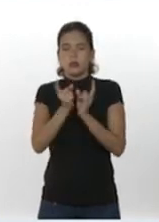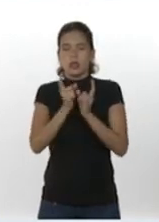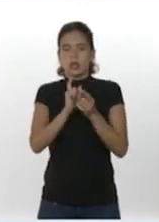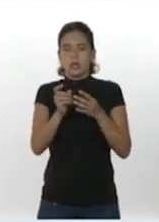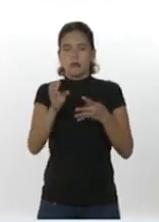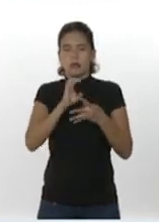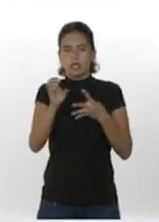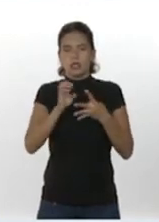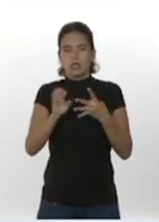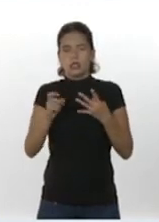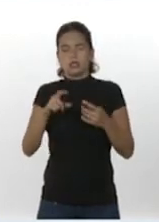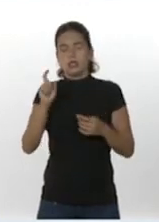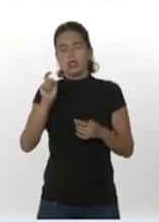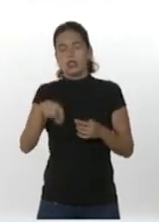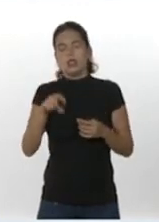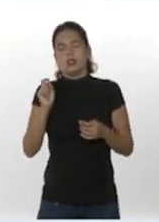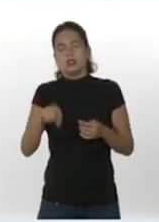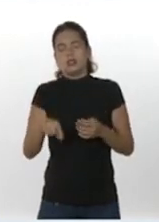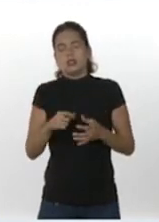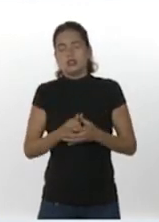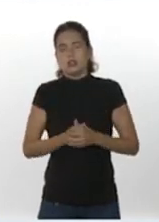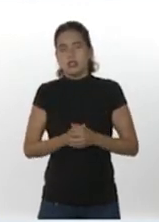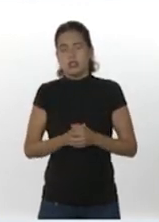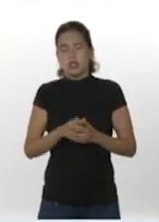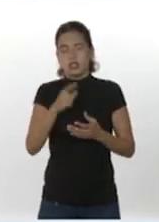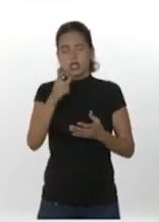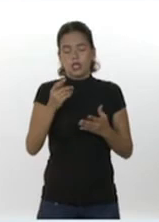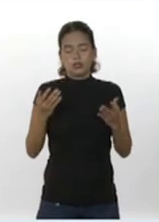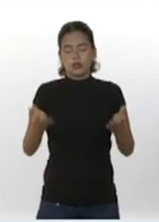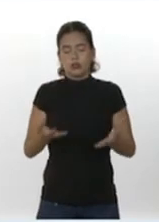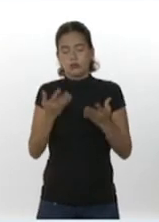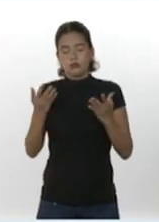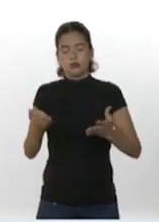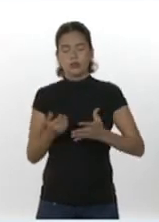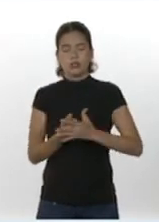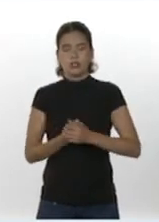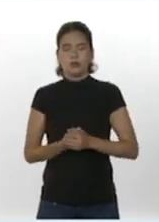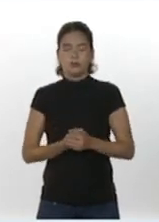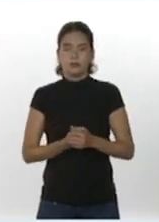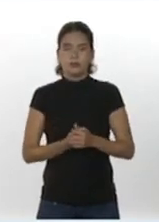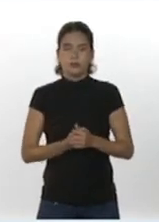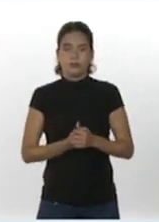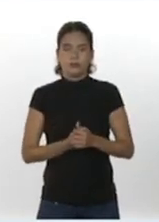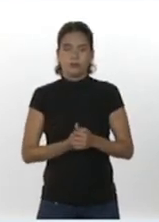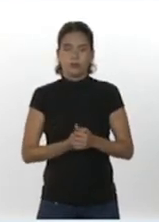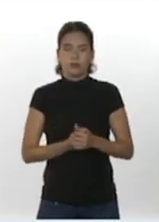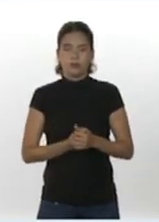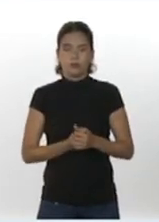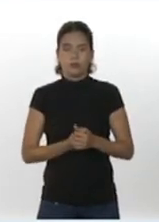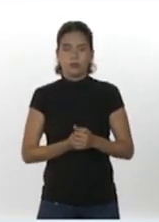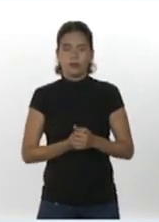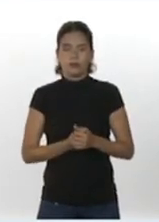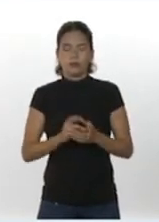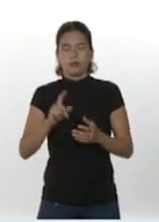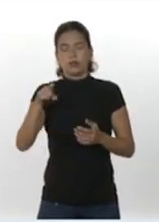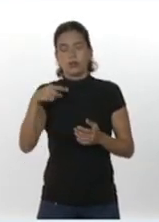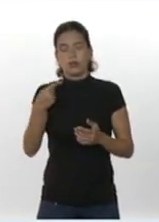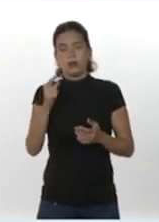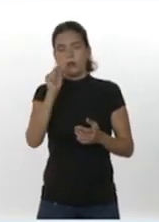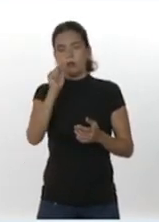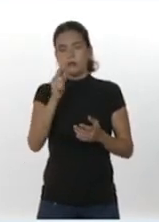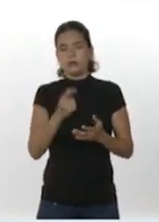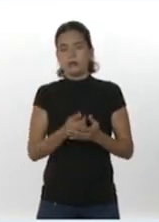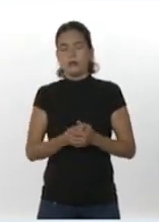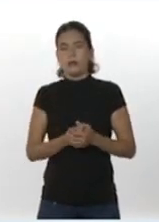de las necesidades que esto fomentan o que estos van a dar. Luego de esto, bueno, en base